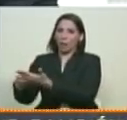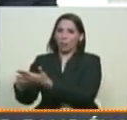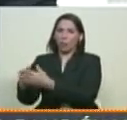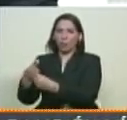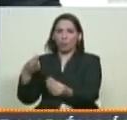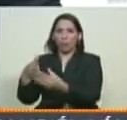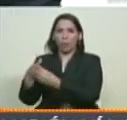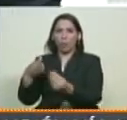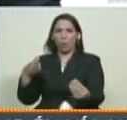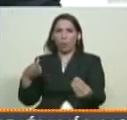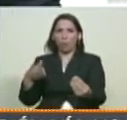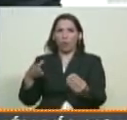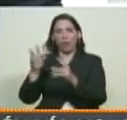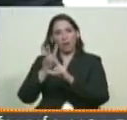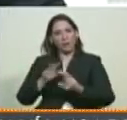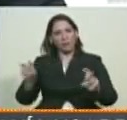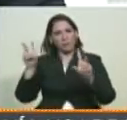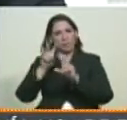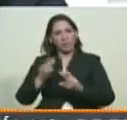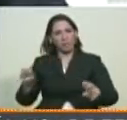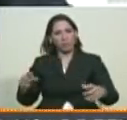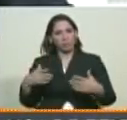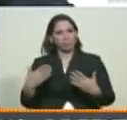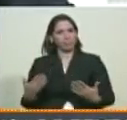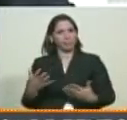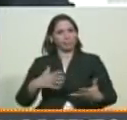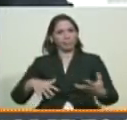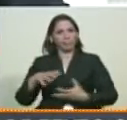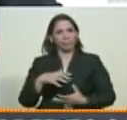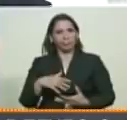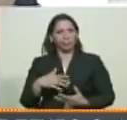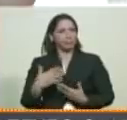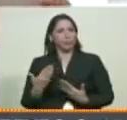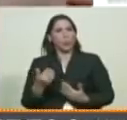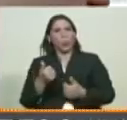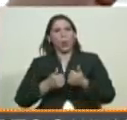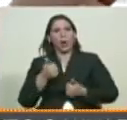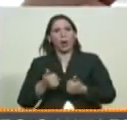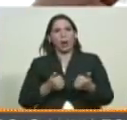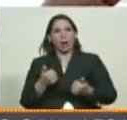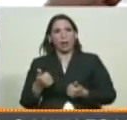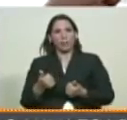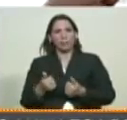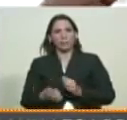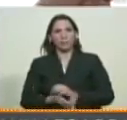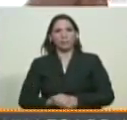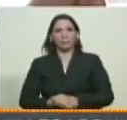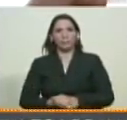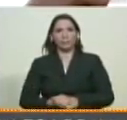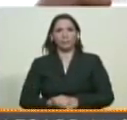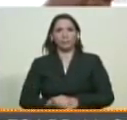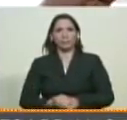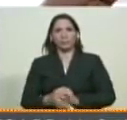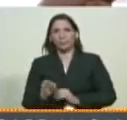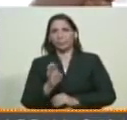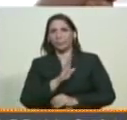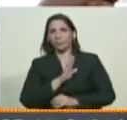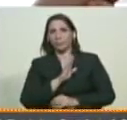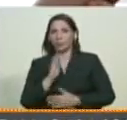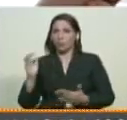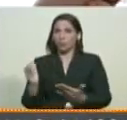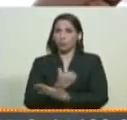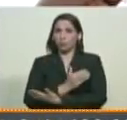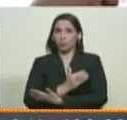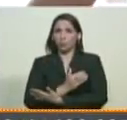dólares objeto de la investigación. Los delitos a imputar son los siguientes: peculado doloso propio, concierto de funcionario